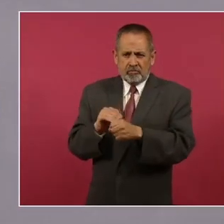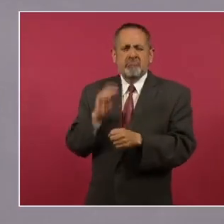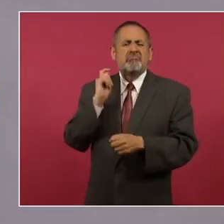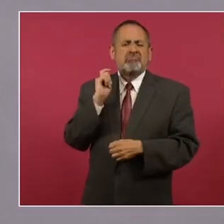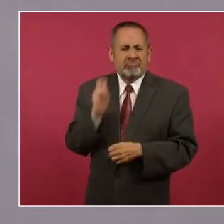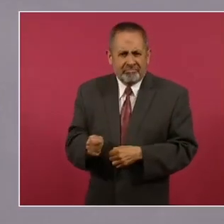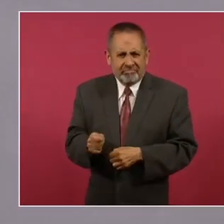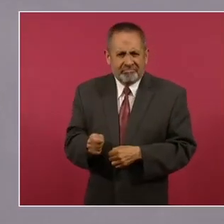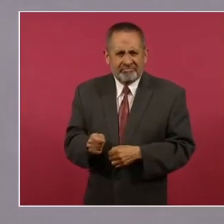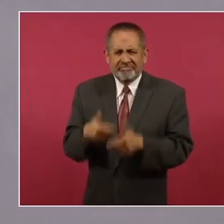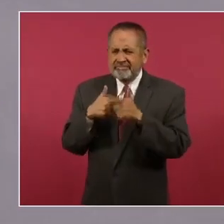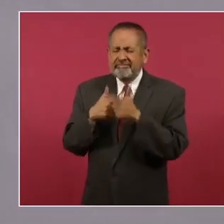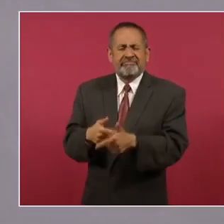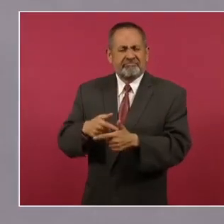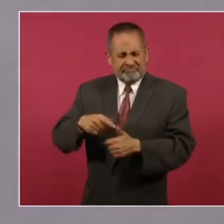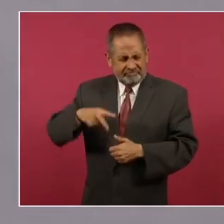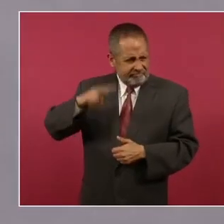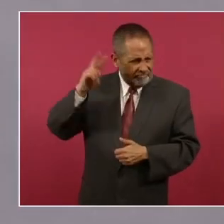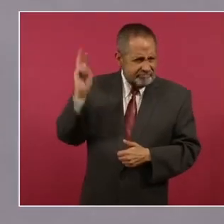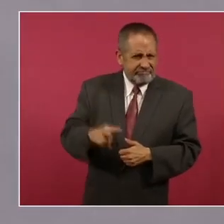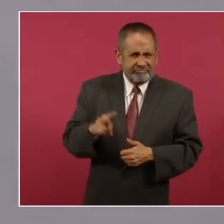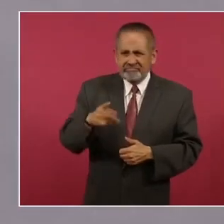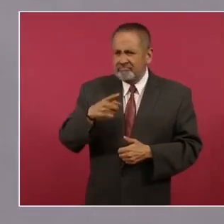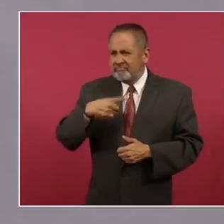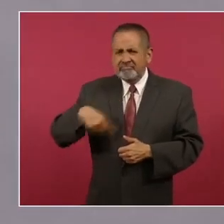auténtica y verdadera